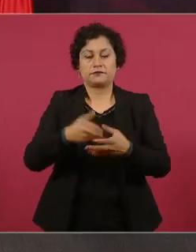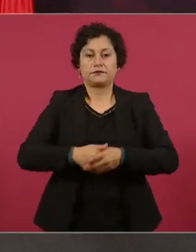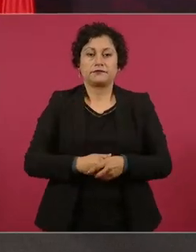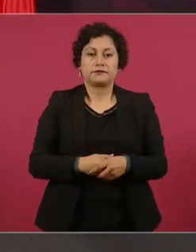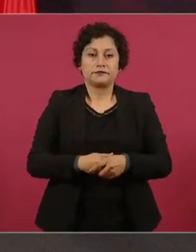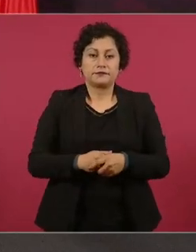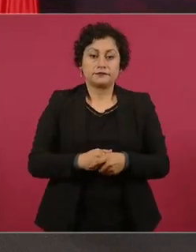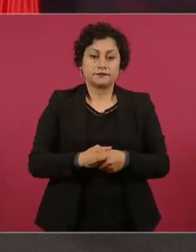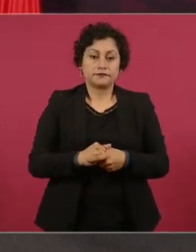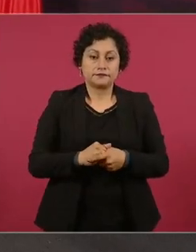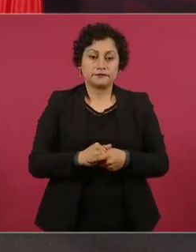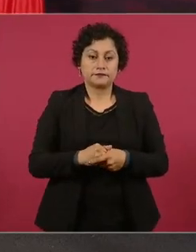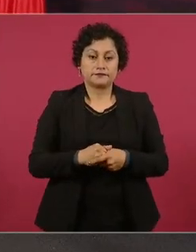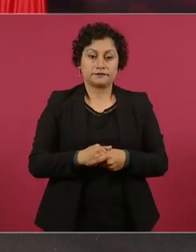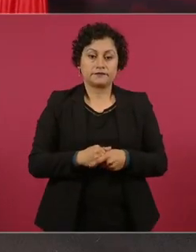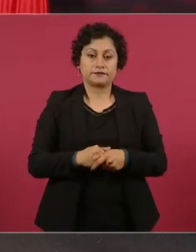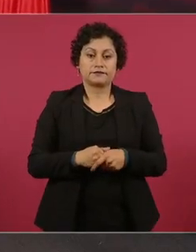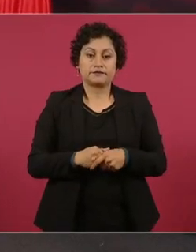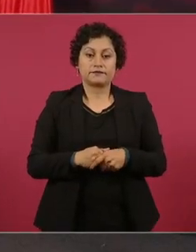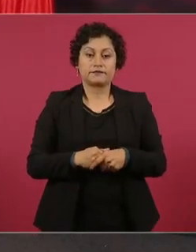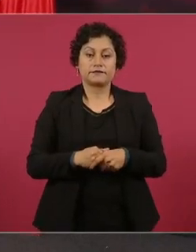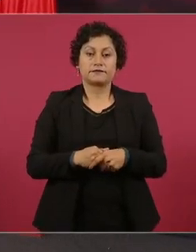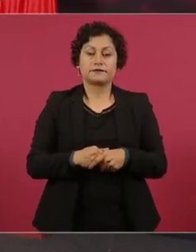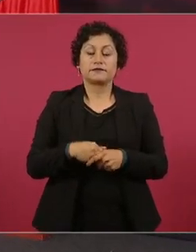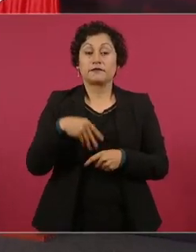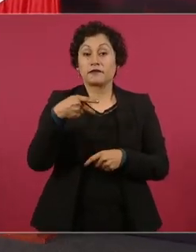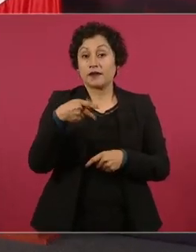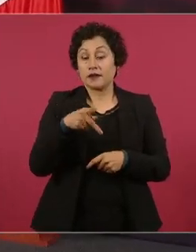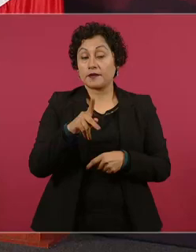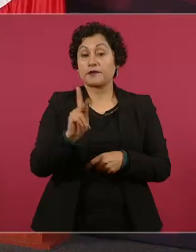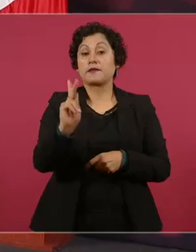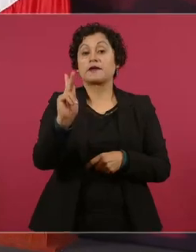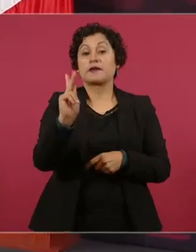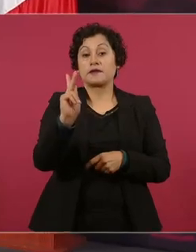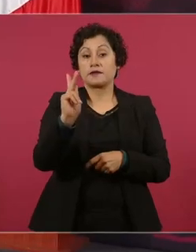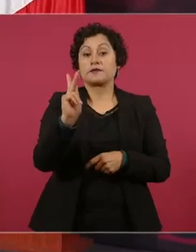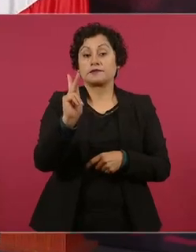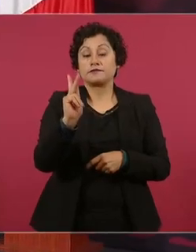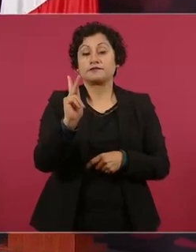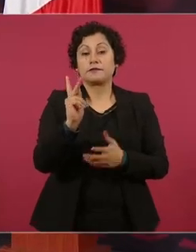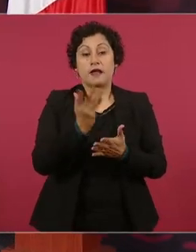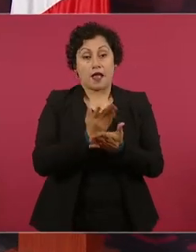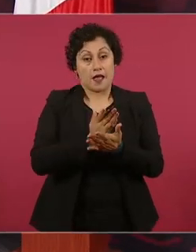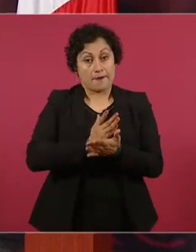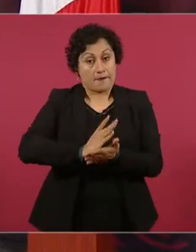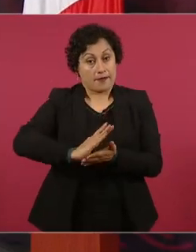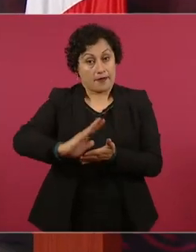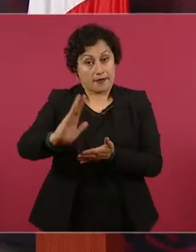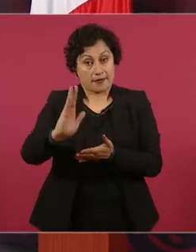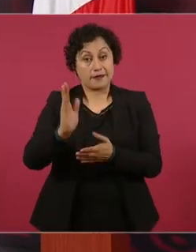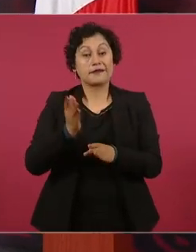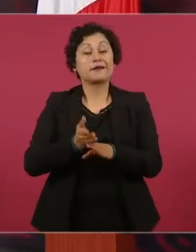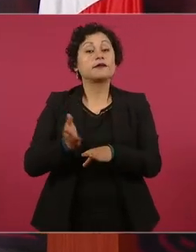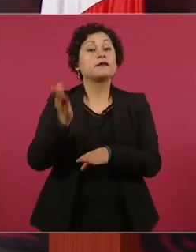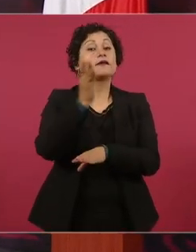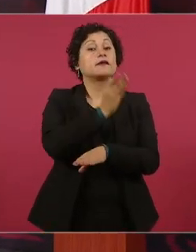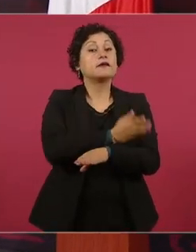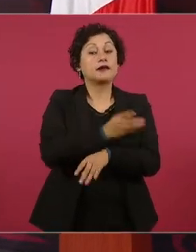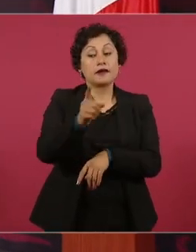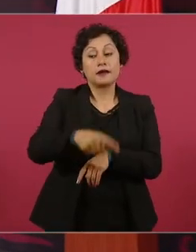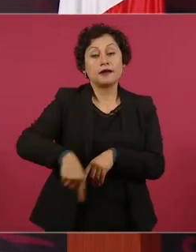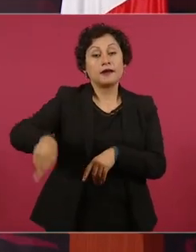Sino que además los dueños de los medios recibían